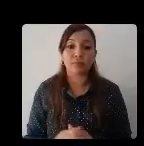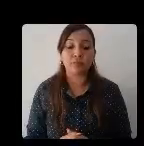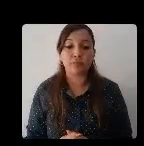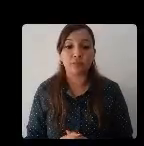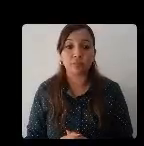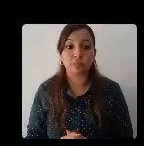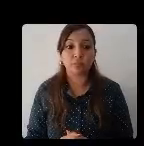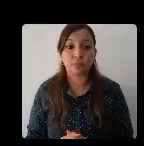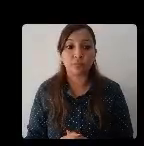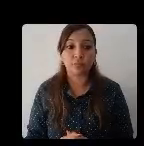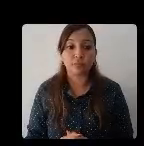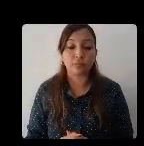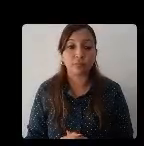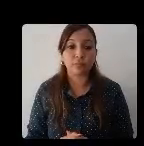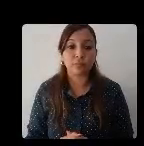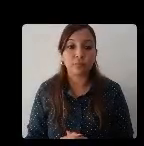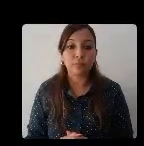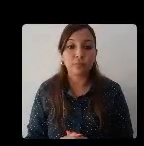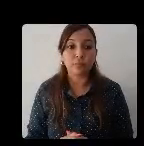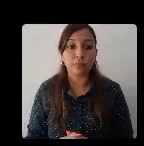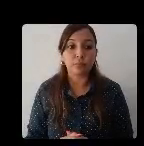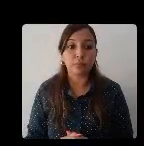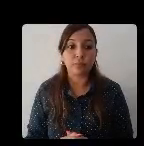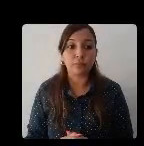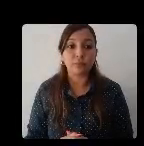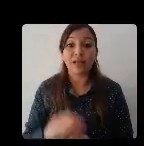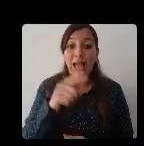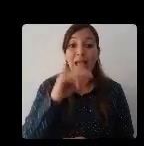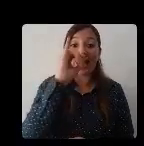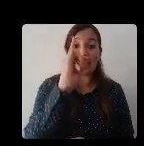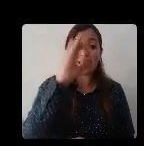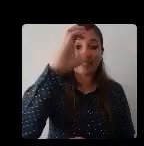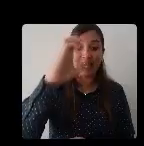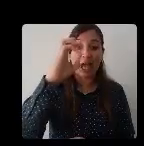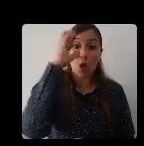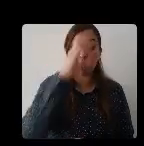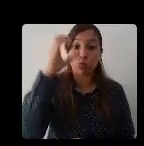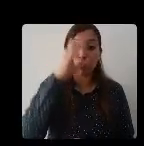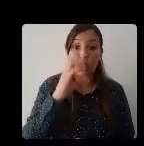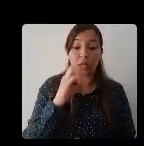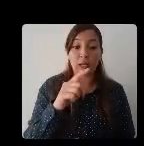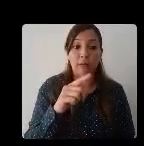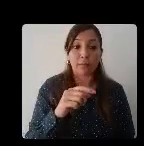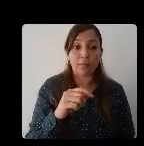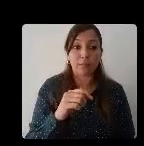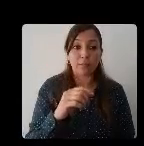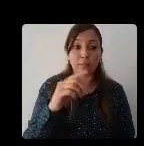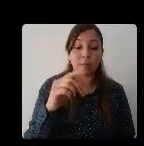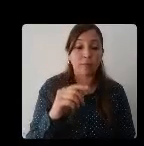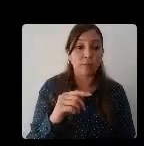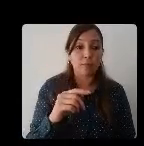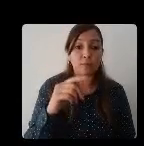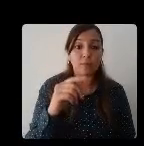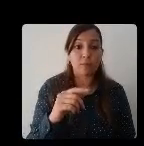les invito para que visiten y entren allá a la página, al Instagram también,